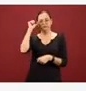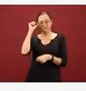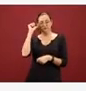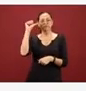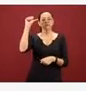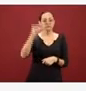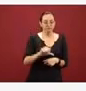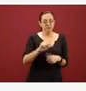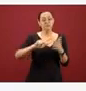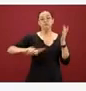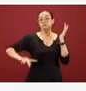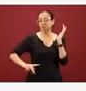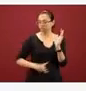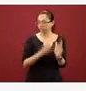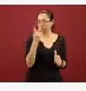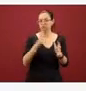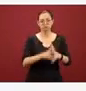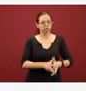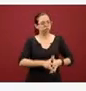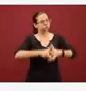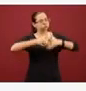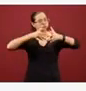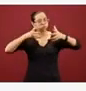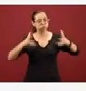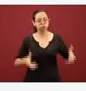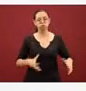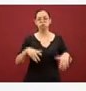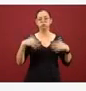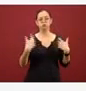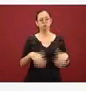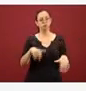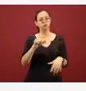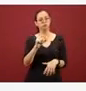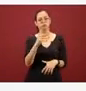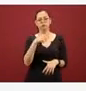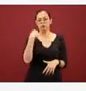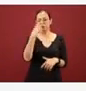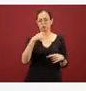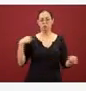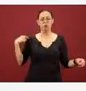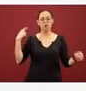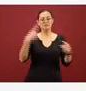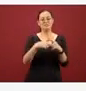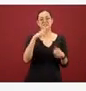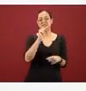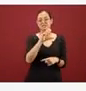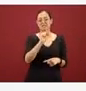tomar la delantera, digamos, en las últimas 24 horas, ya que concentra el